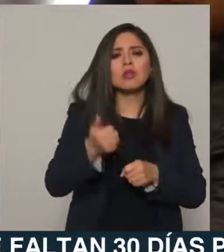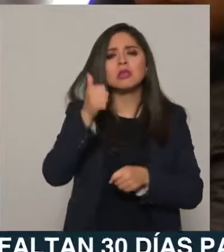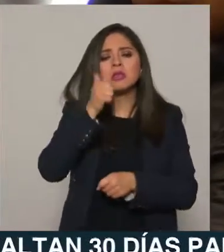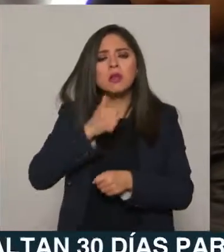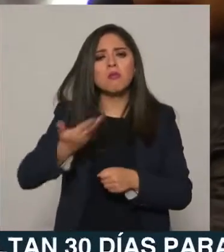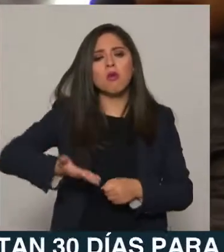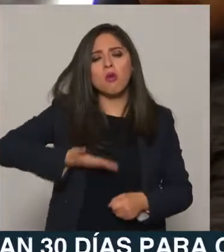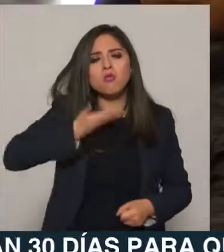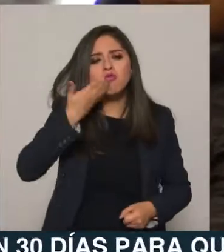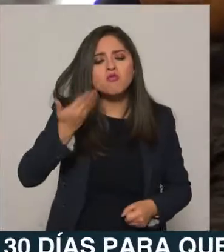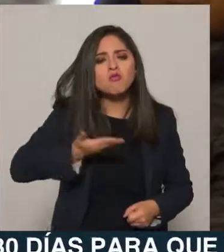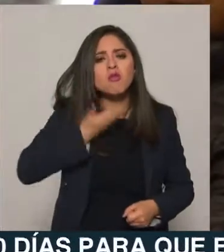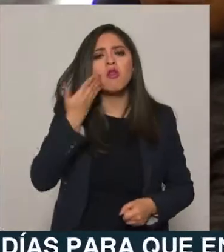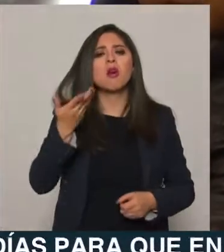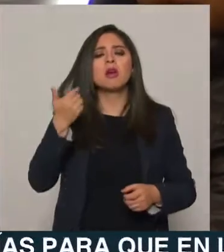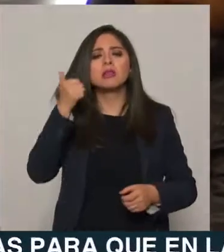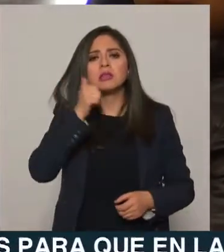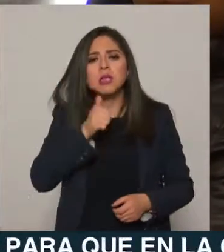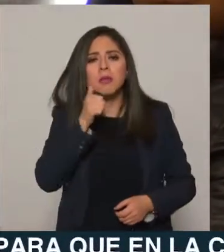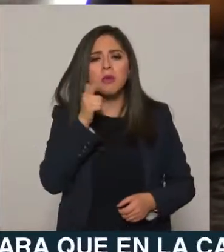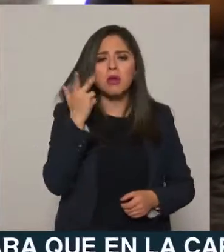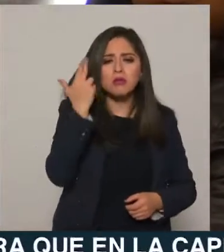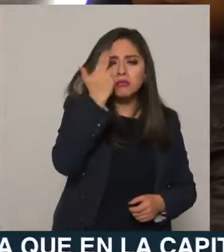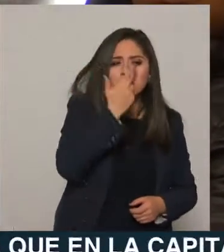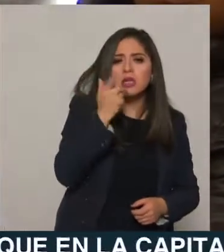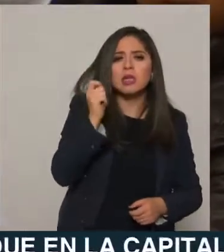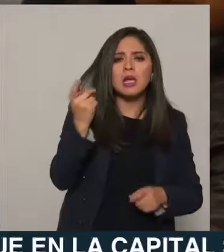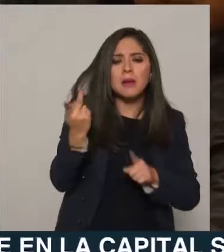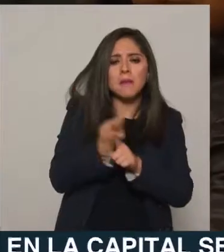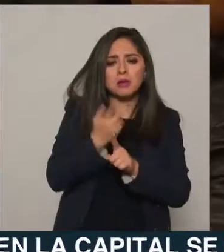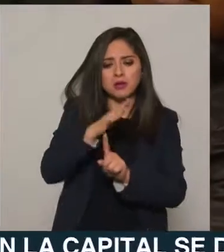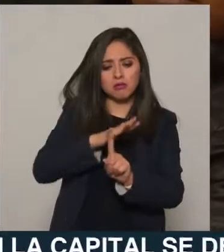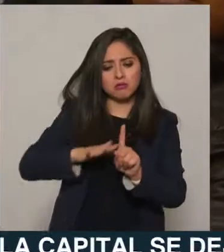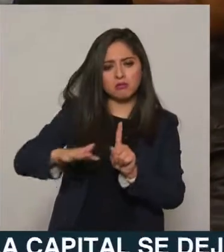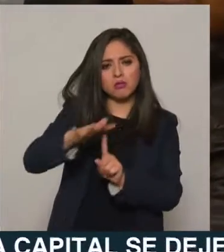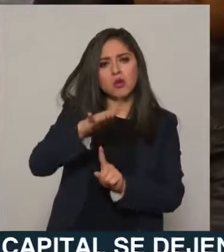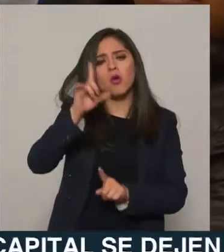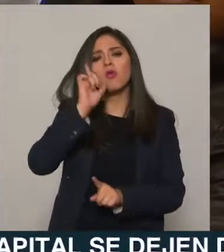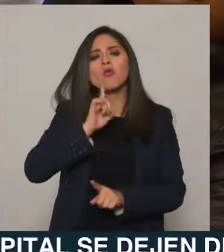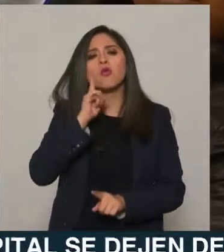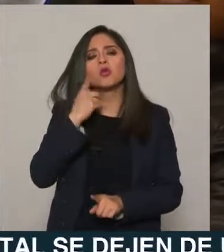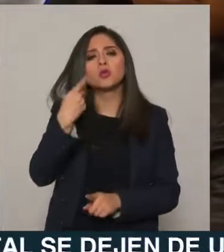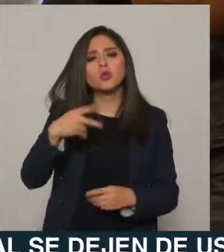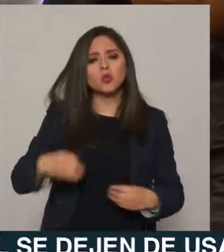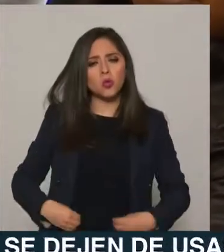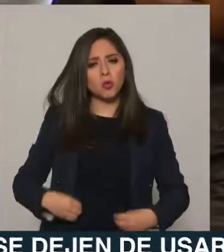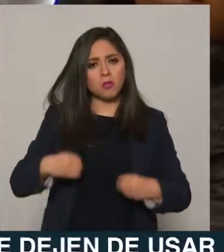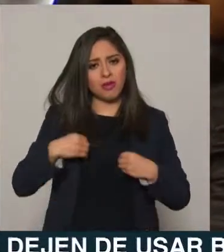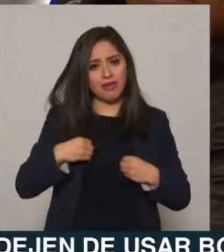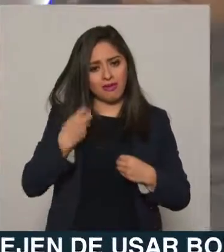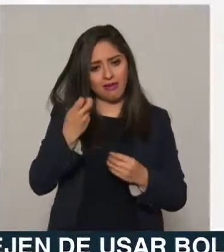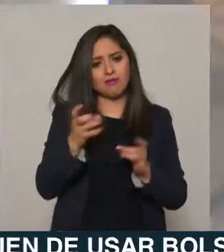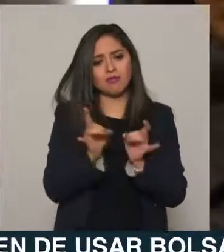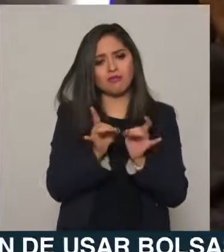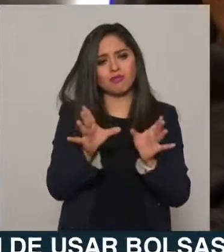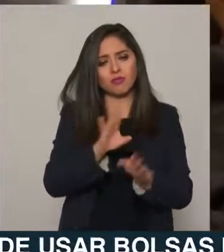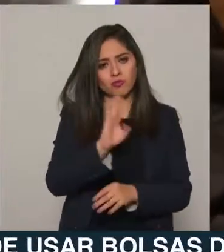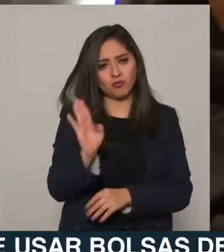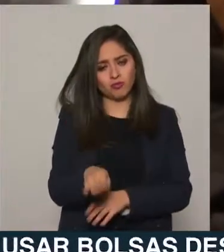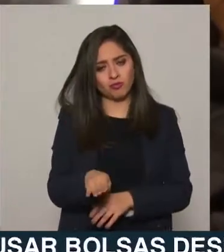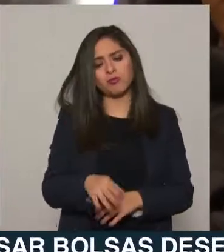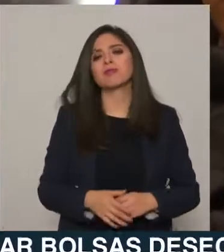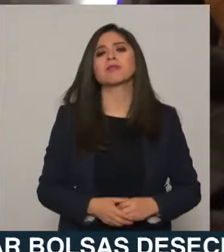de violencia y de trabajo, de análisis de qué pasa alrededor de la vida de esas mujeres, pues lo que provoca es lo que estamos viendo. Lo que